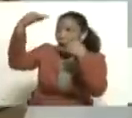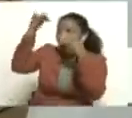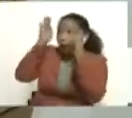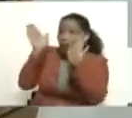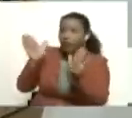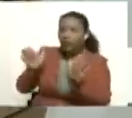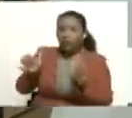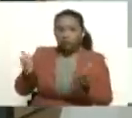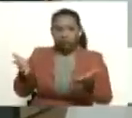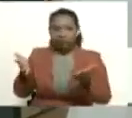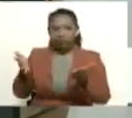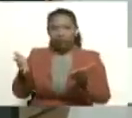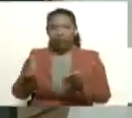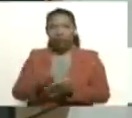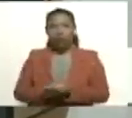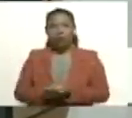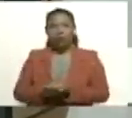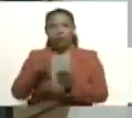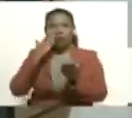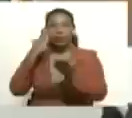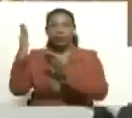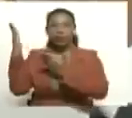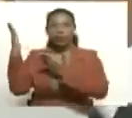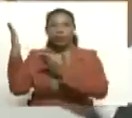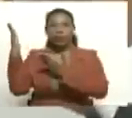La cara de aburrido de Donald Trump.